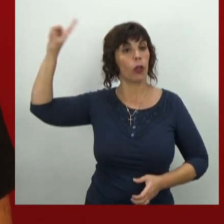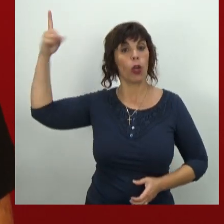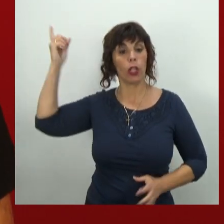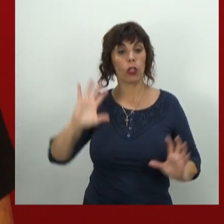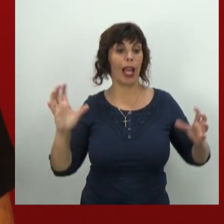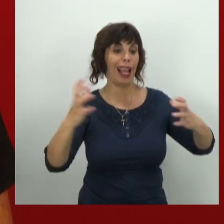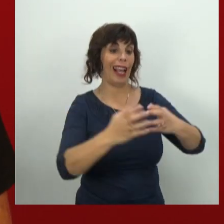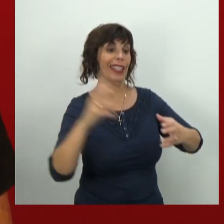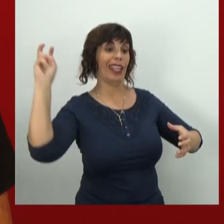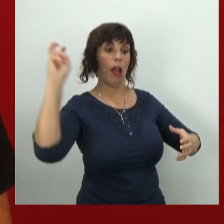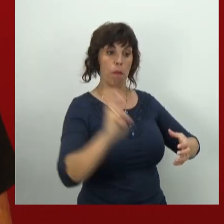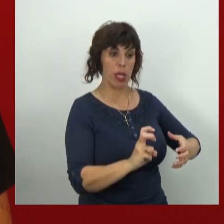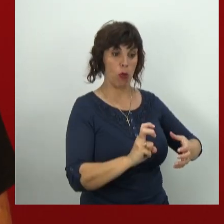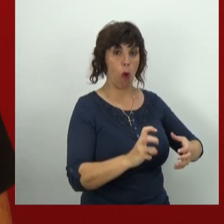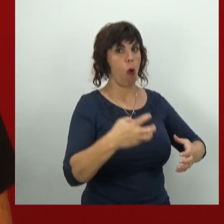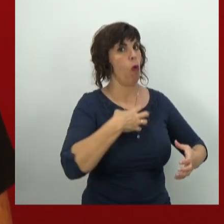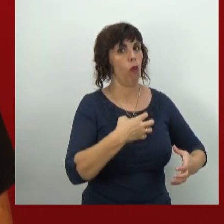hasta que no vino el rey.